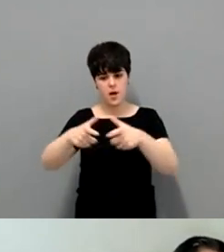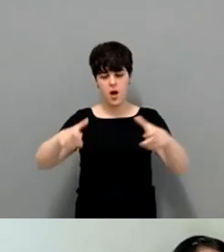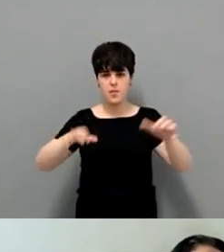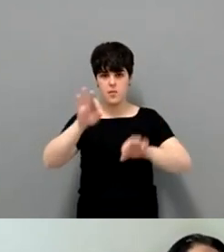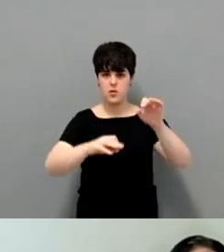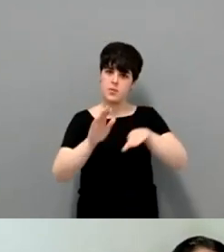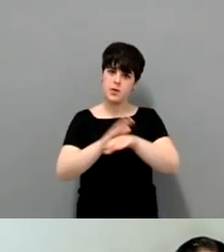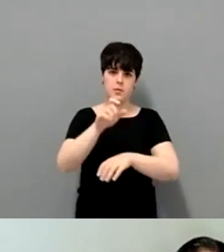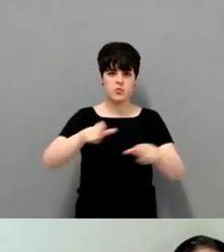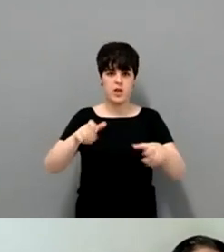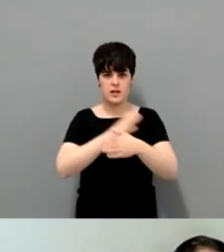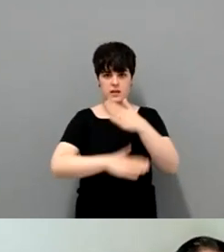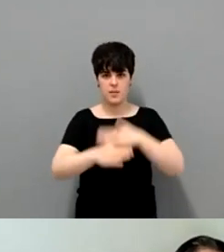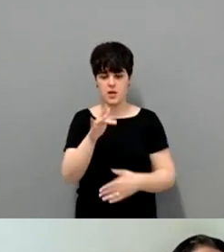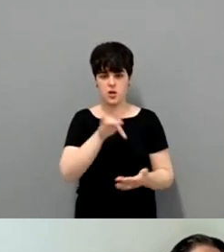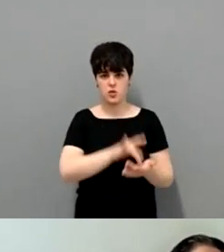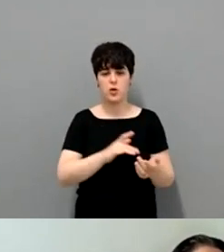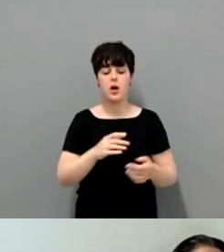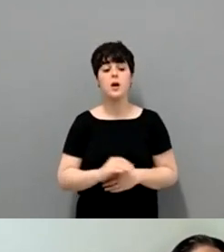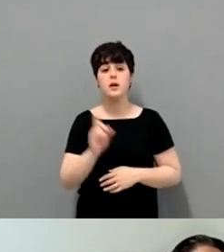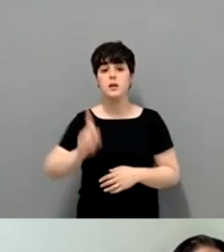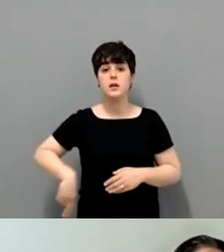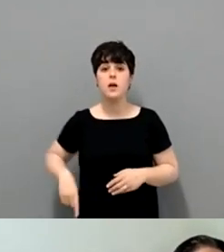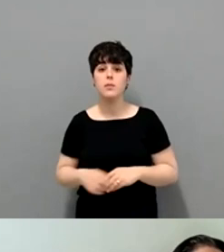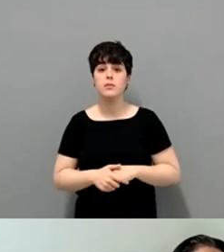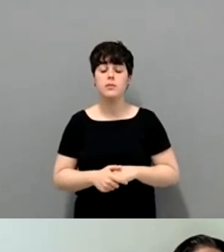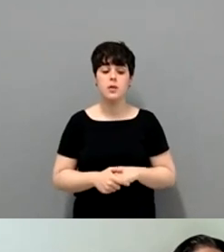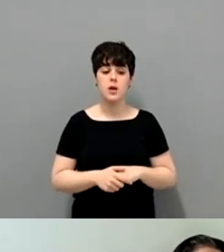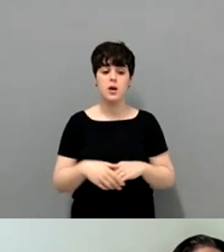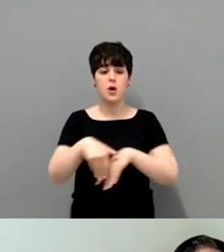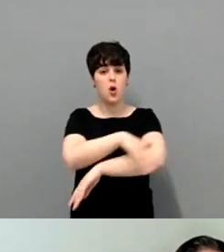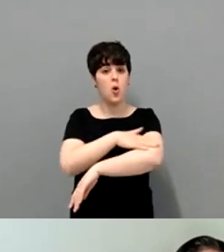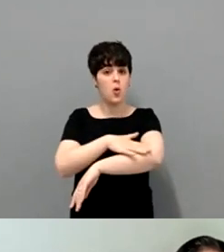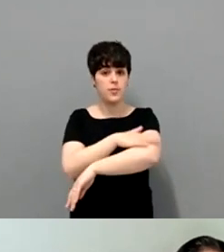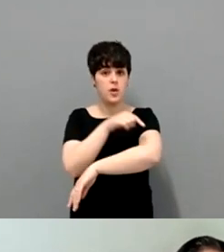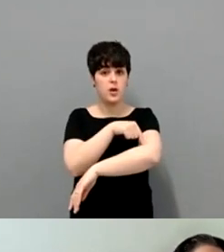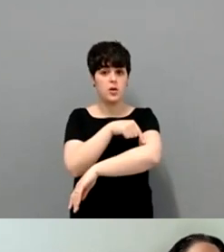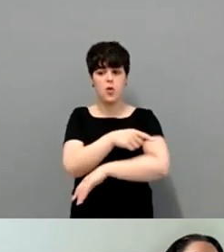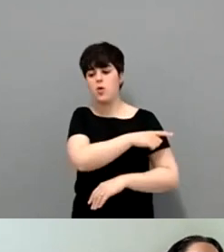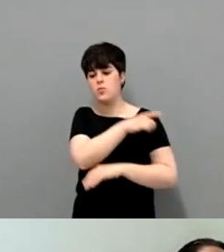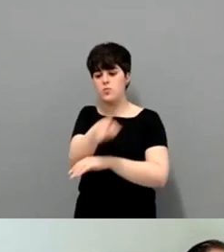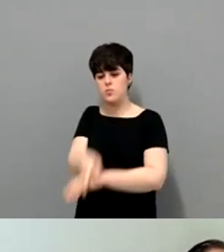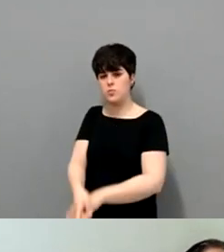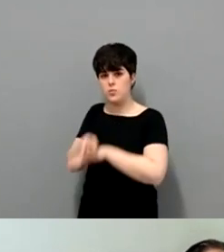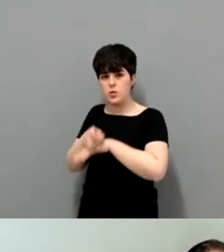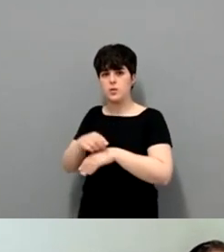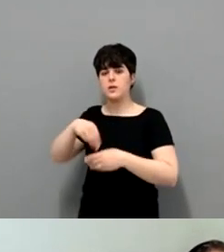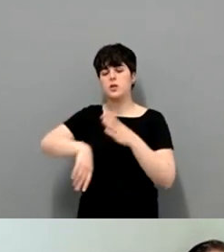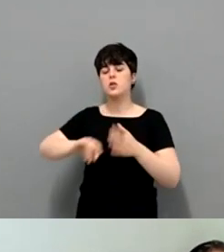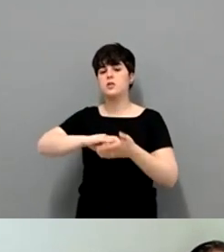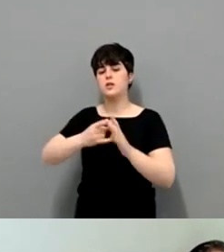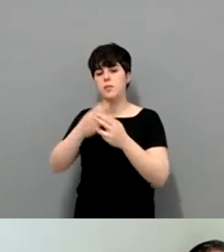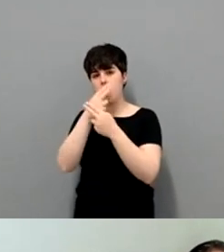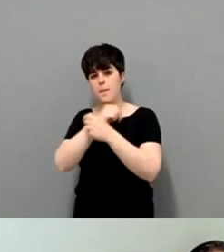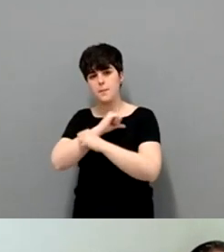con discapacidad. Y también el gobierno debería obligar al sector privado a